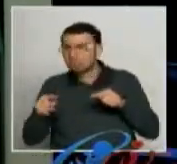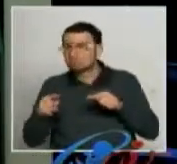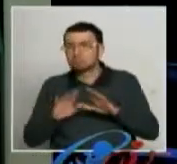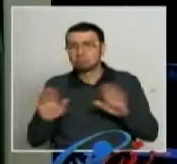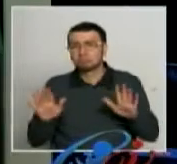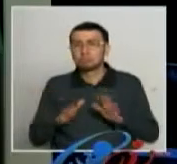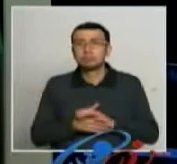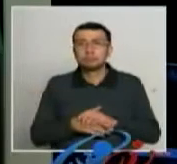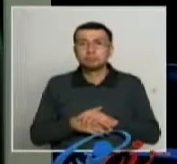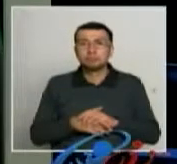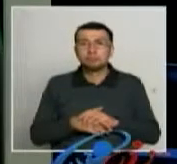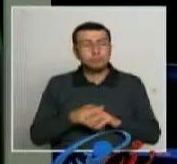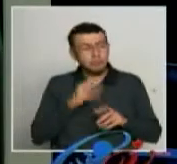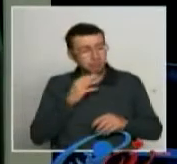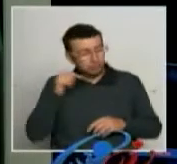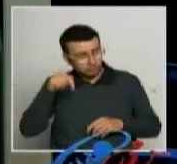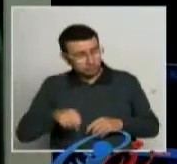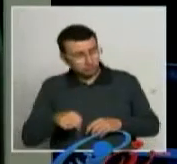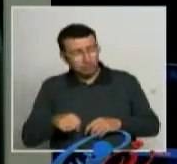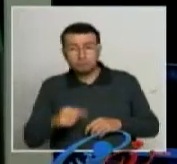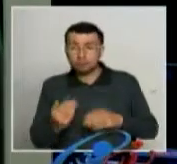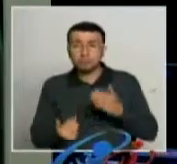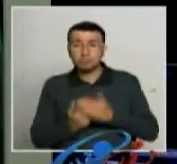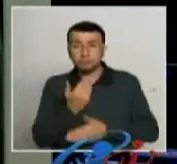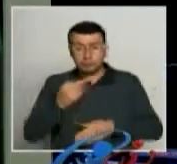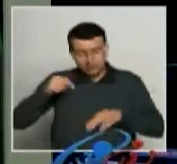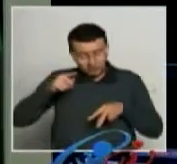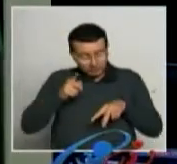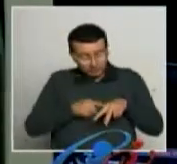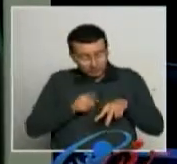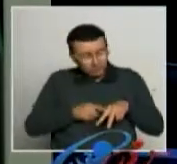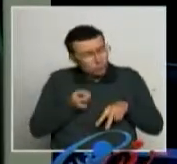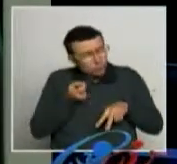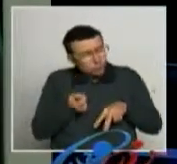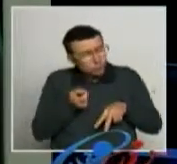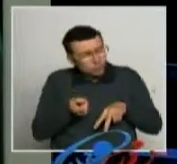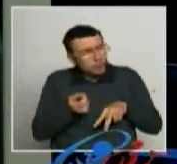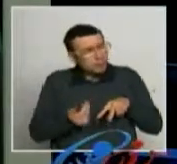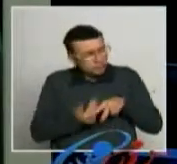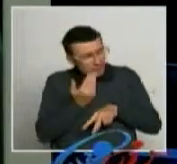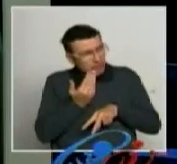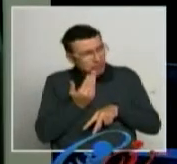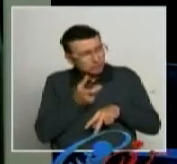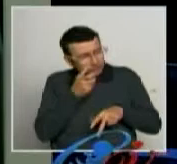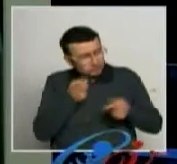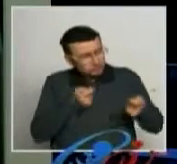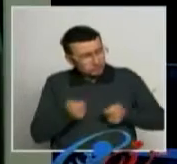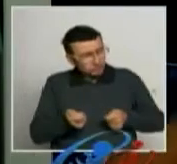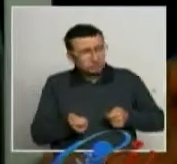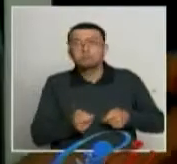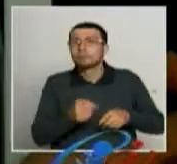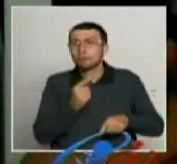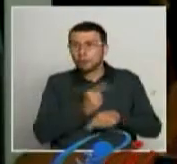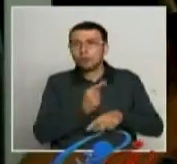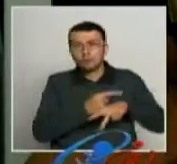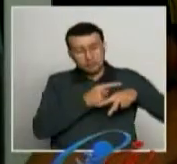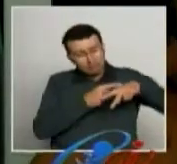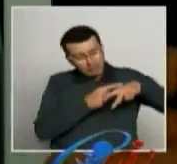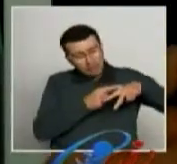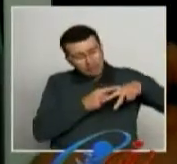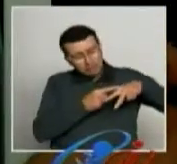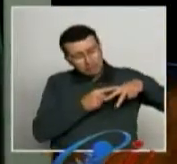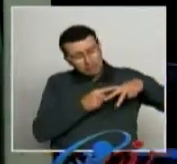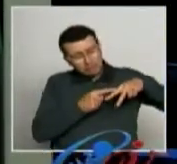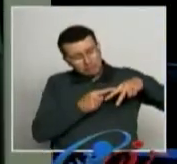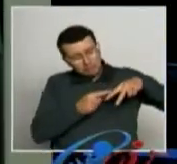El estudio de miembro inferior empieza en la ingle. Exactamente, estamos en la ingle, aquí estamos en la ingle y vamos a seguir de aquí para abajo. Ya